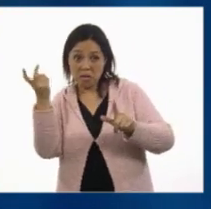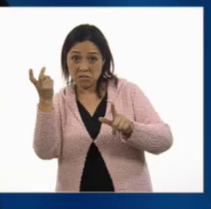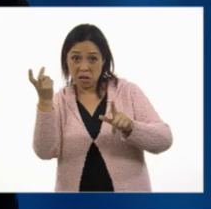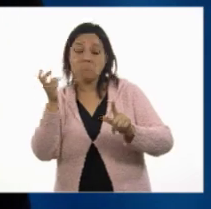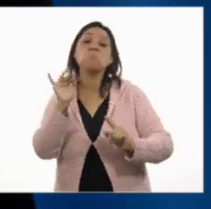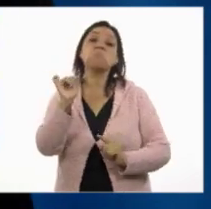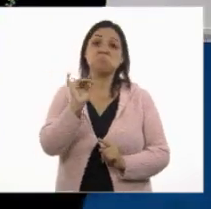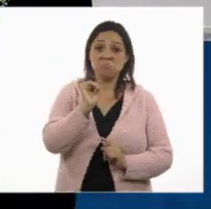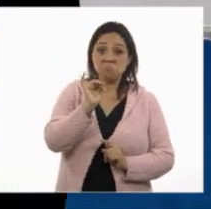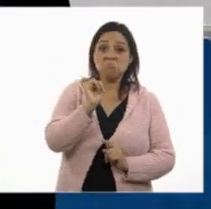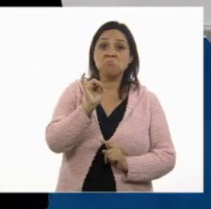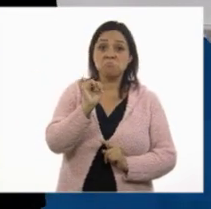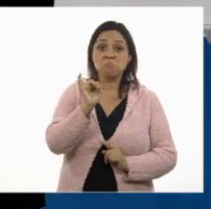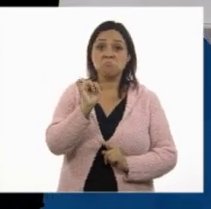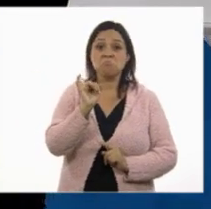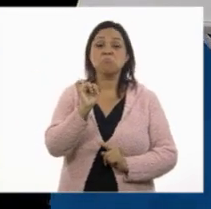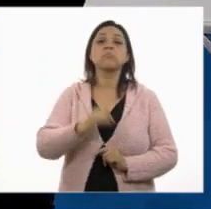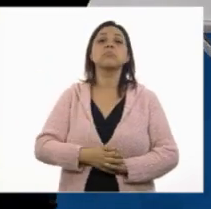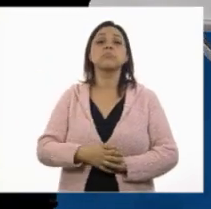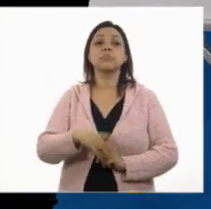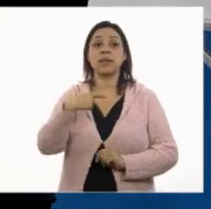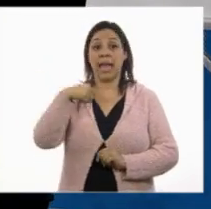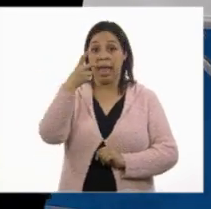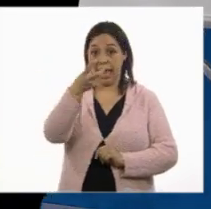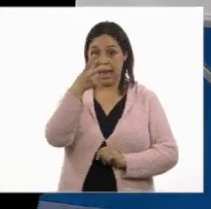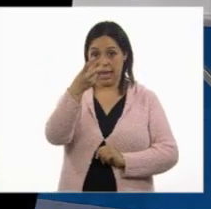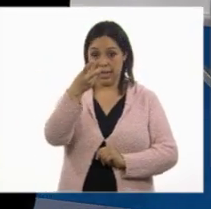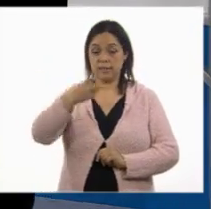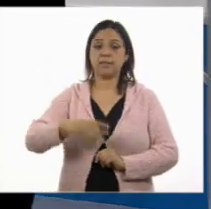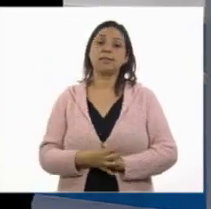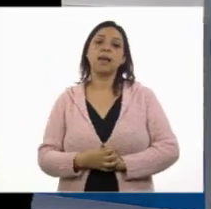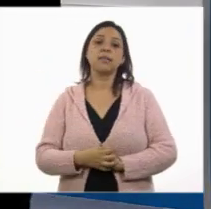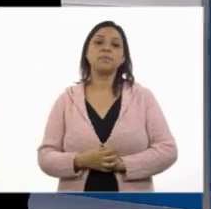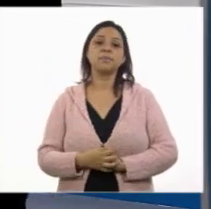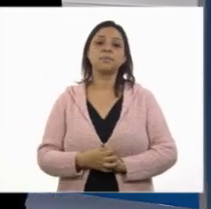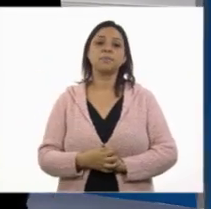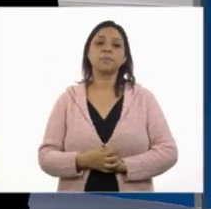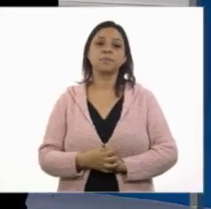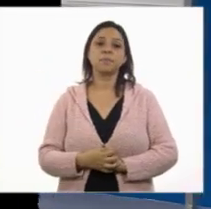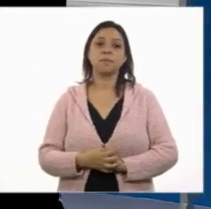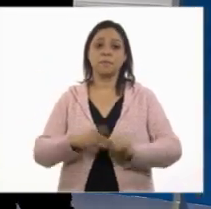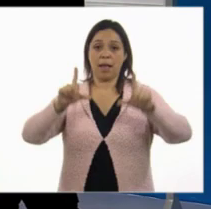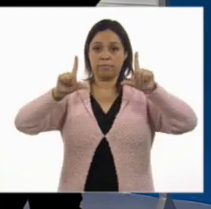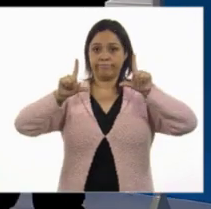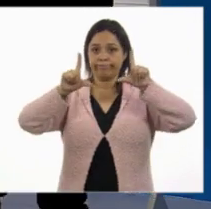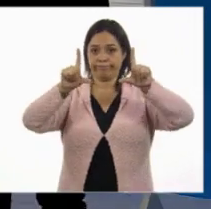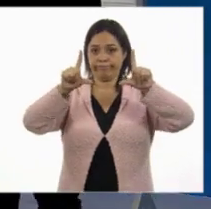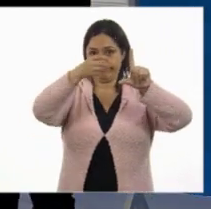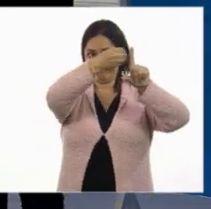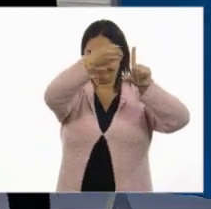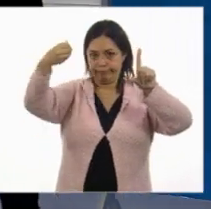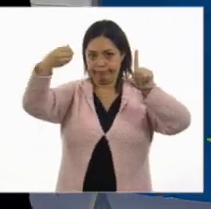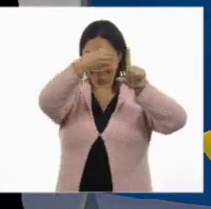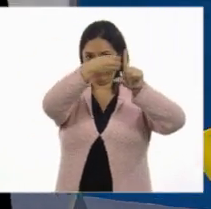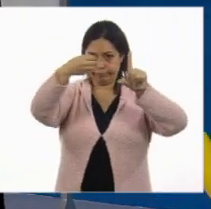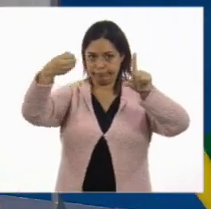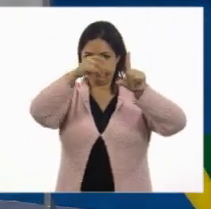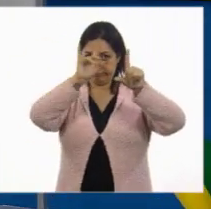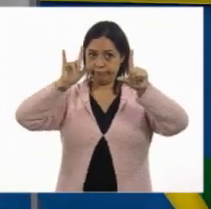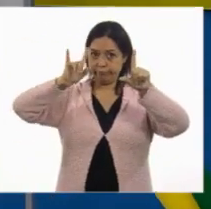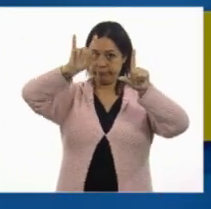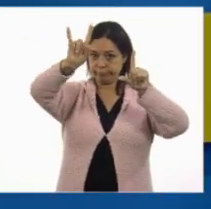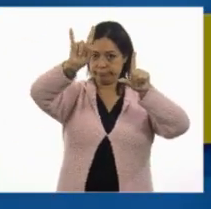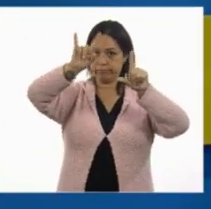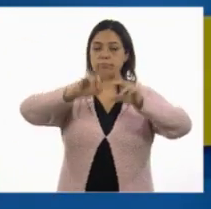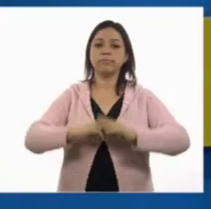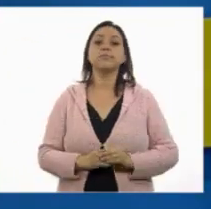bien. Entonces, mira, voy a pegar en esta consigna que tengo aquí. Voy a pegar aquí.